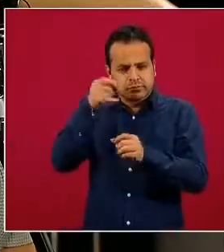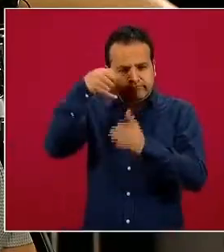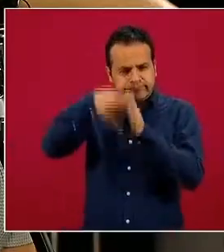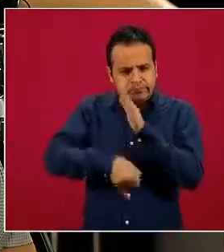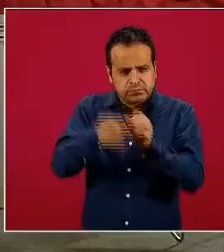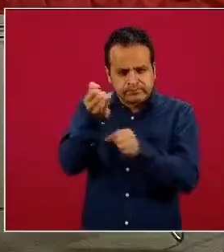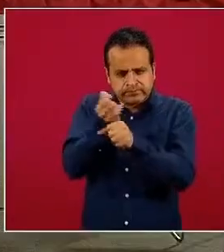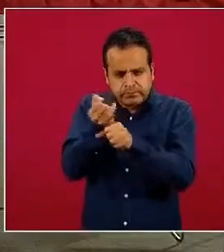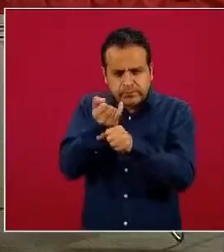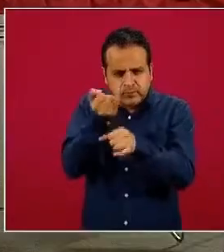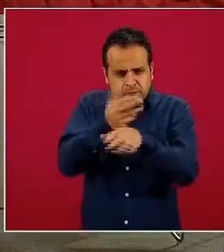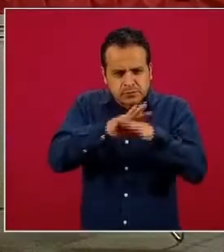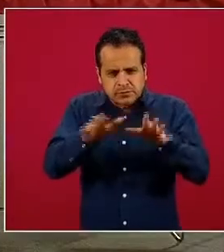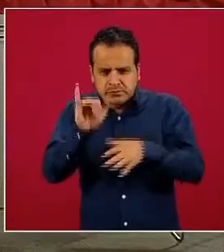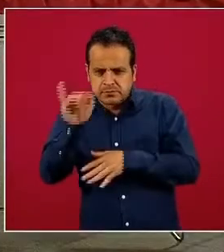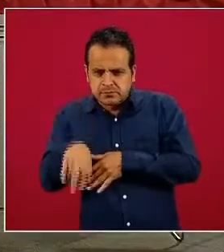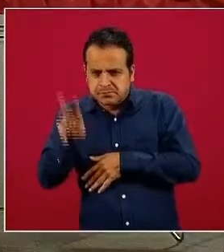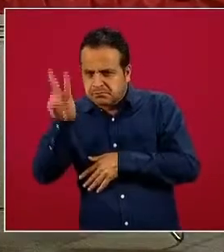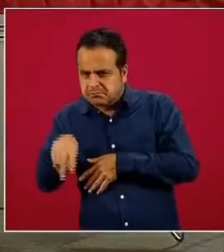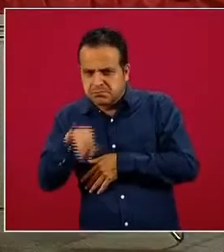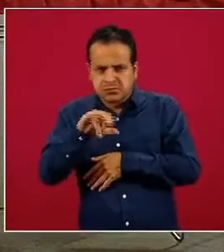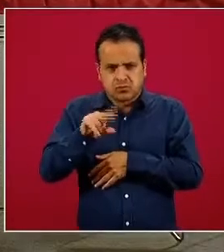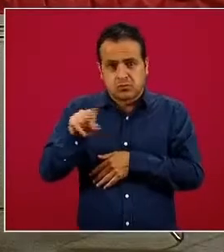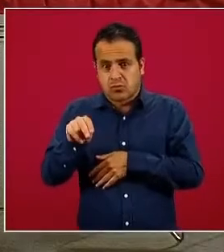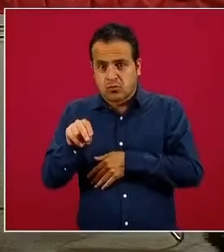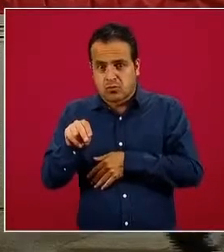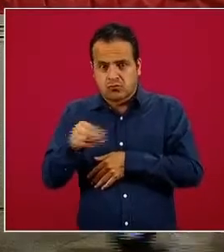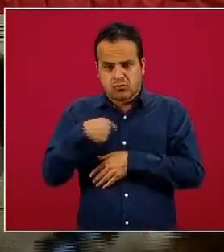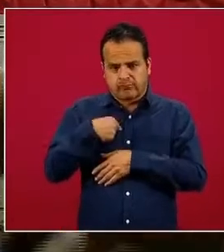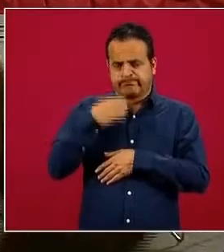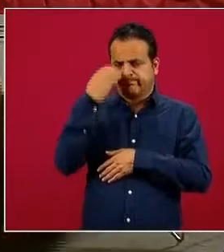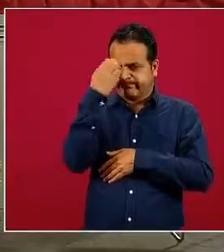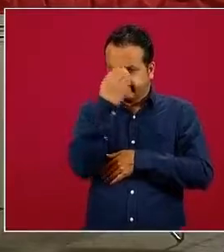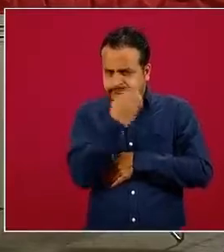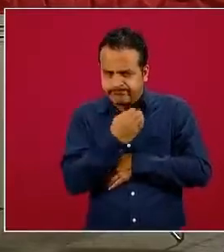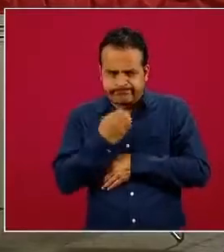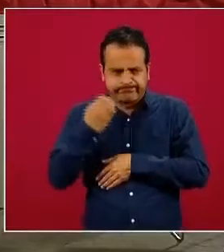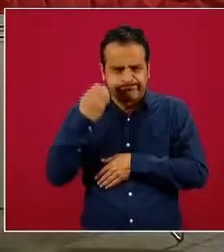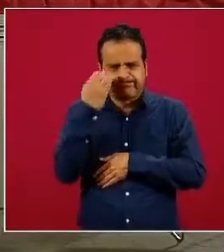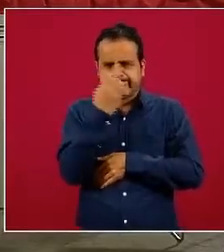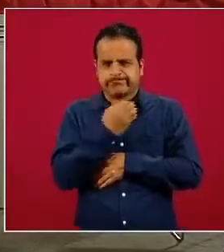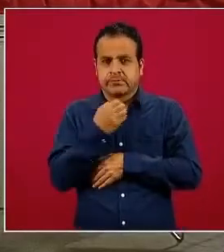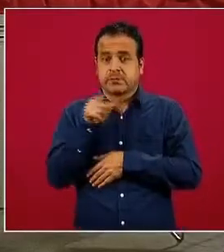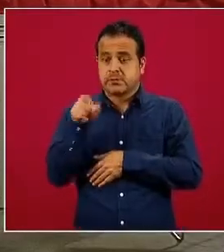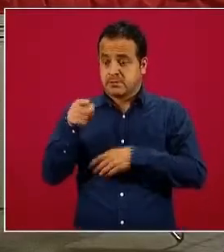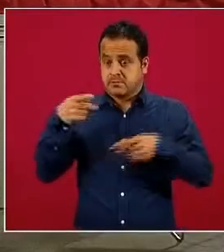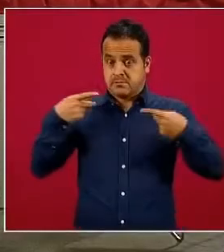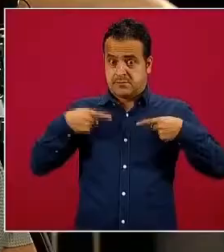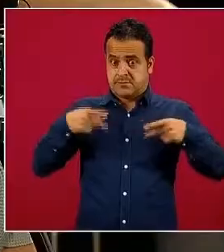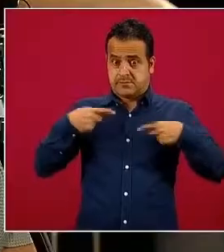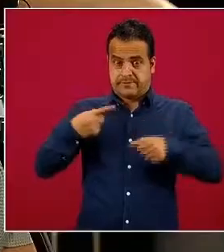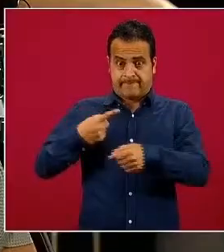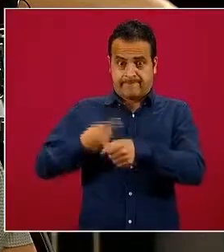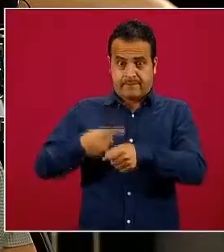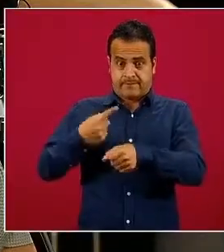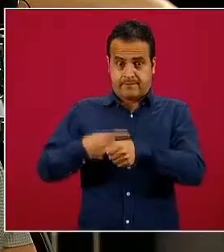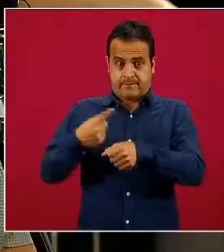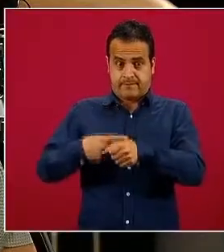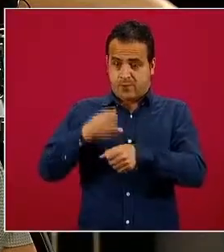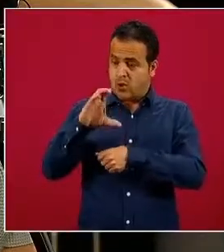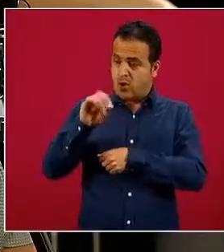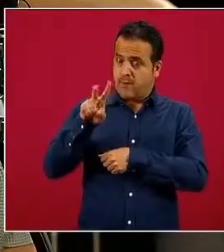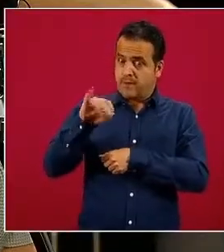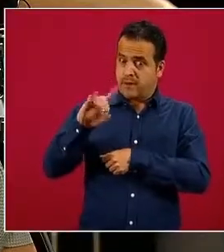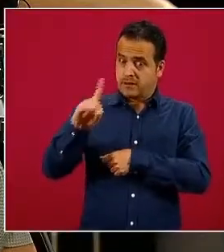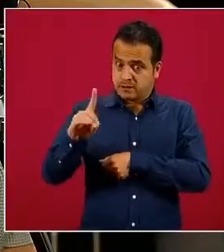objetivo. Y he revisado muchos estudios en donde hablan de que los pacientes que tuvieron COVID, sobre todo estos